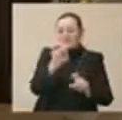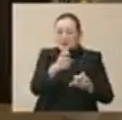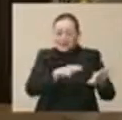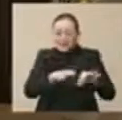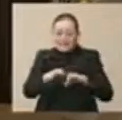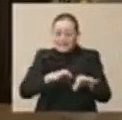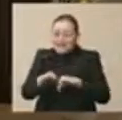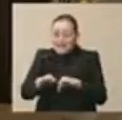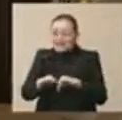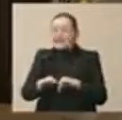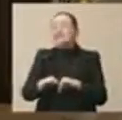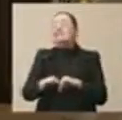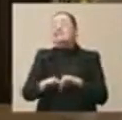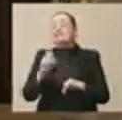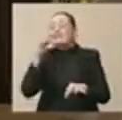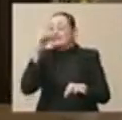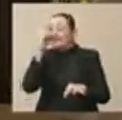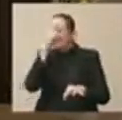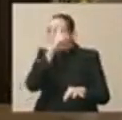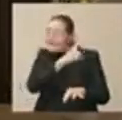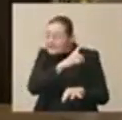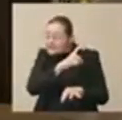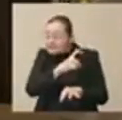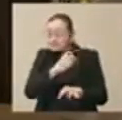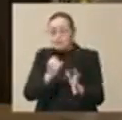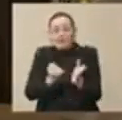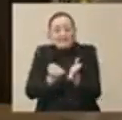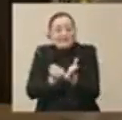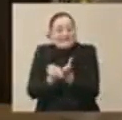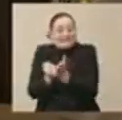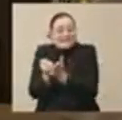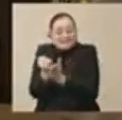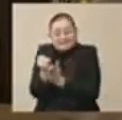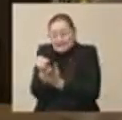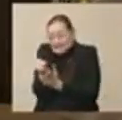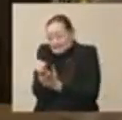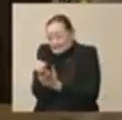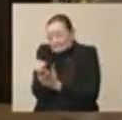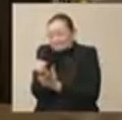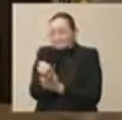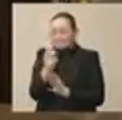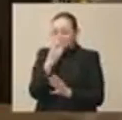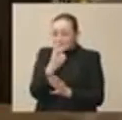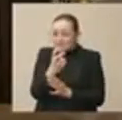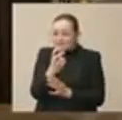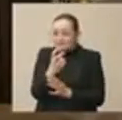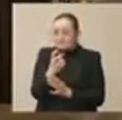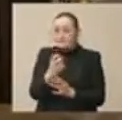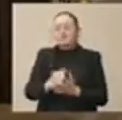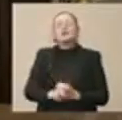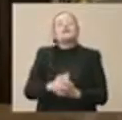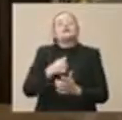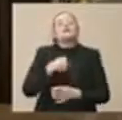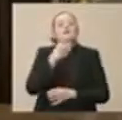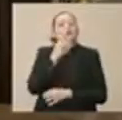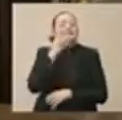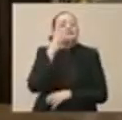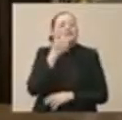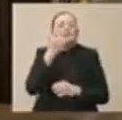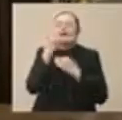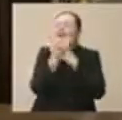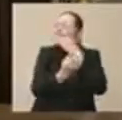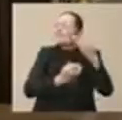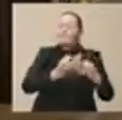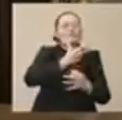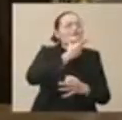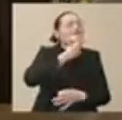económicas y sociales se verán afectadas con esta decisión de una u otra manera de antemano les